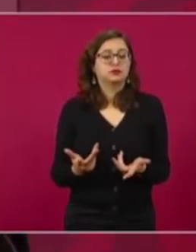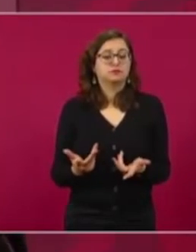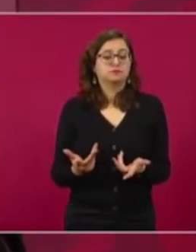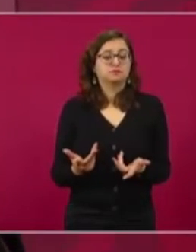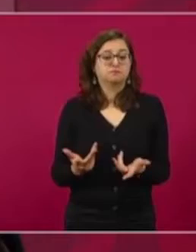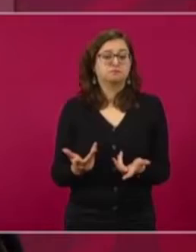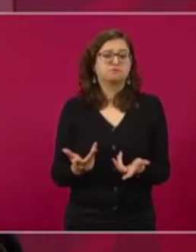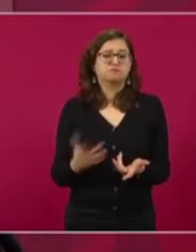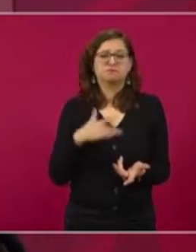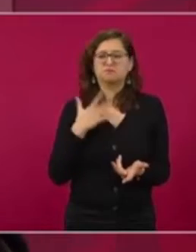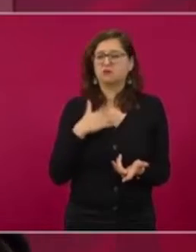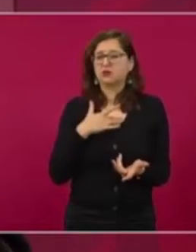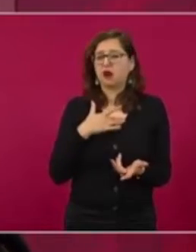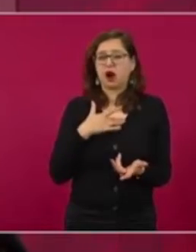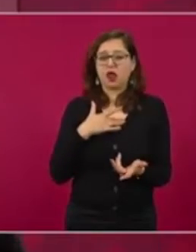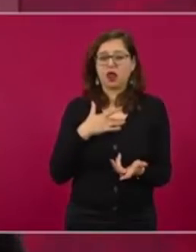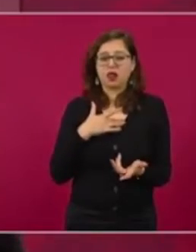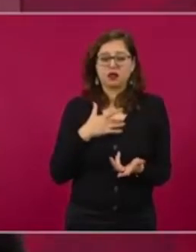ya vendieron